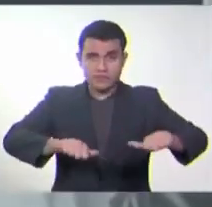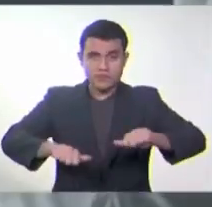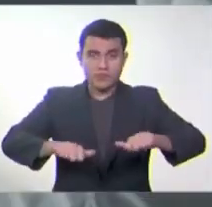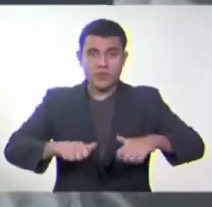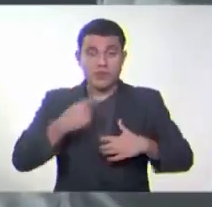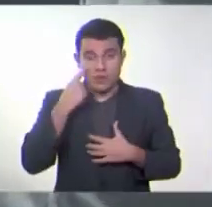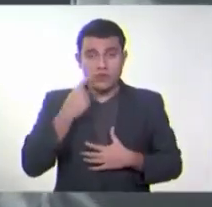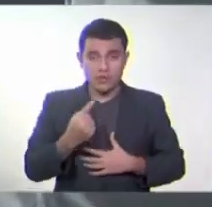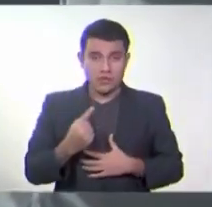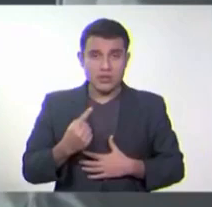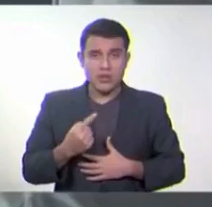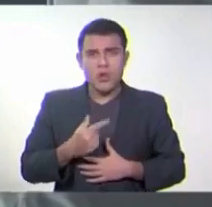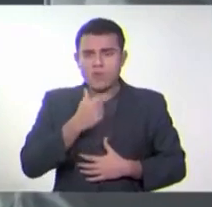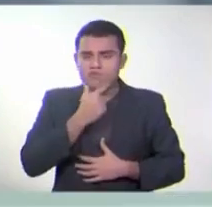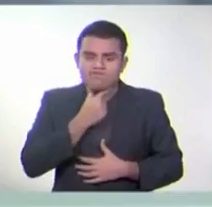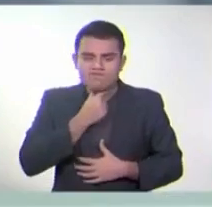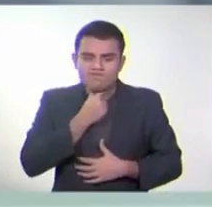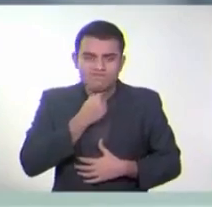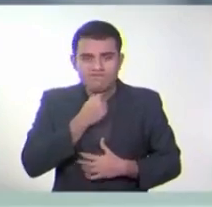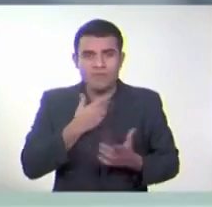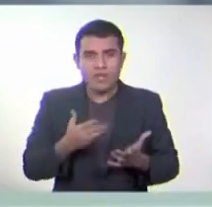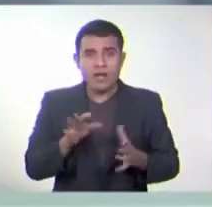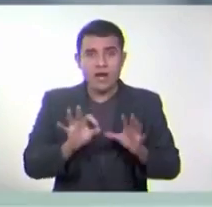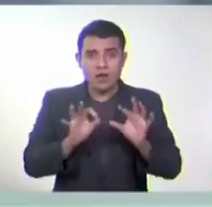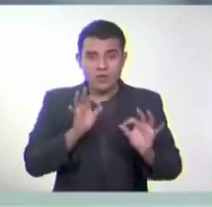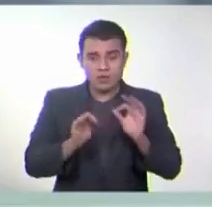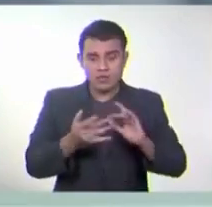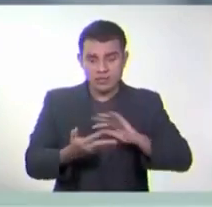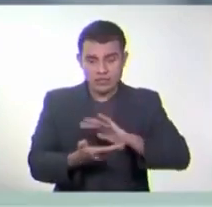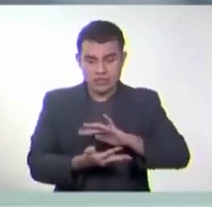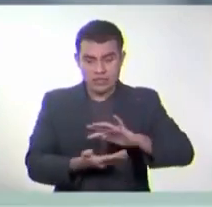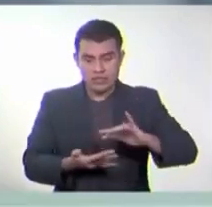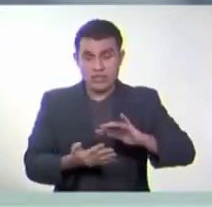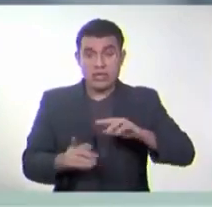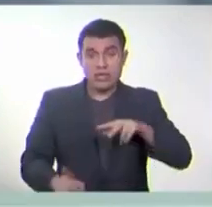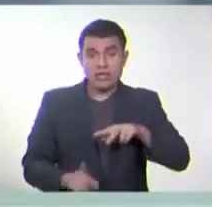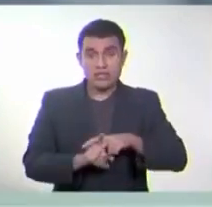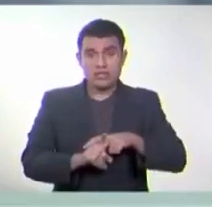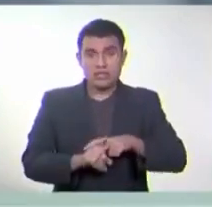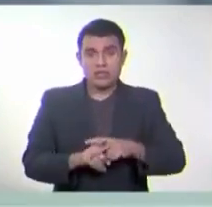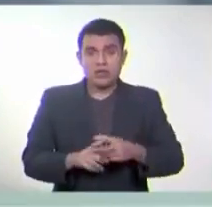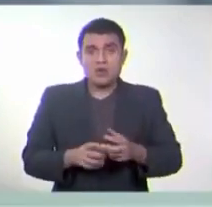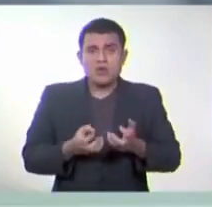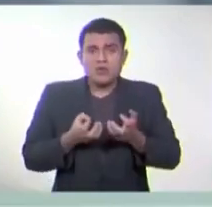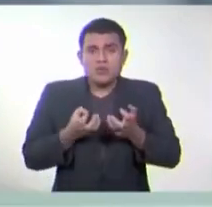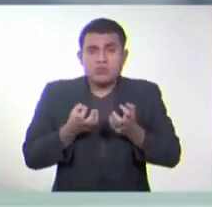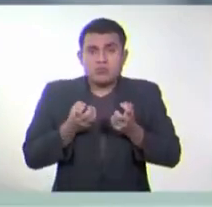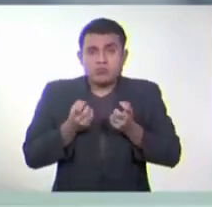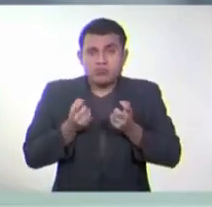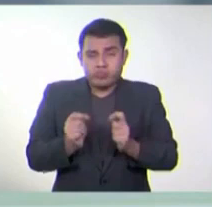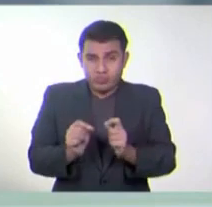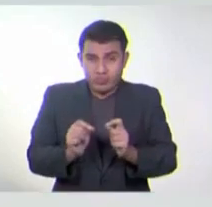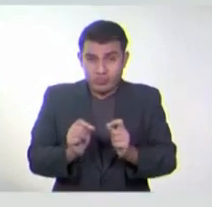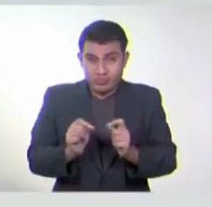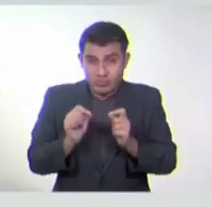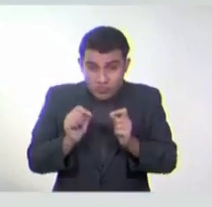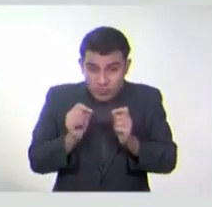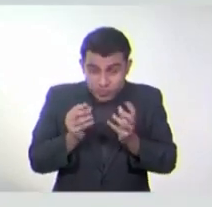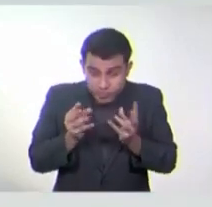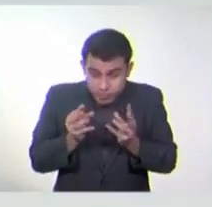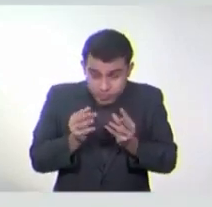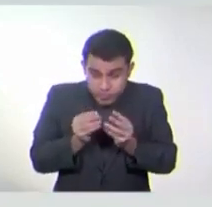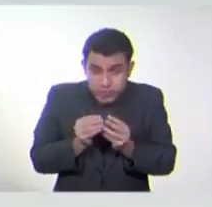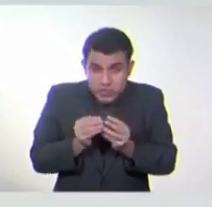lo curioso es que algunos de los elementos naturales existen en cantidades tan pequeñas que fueron